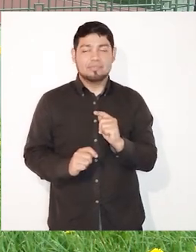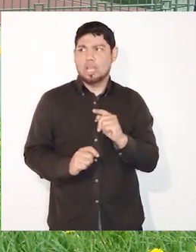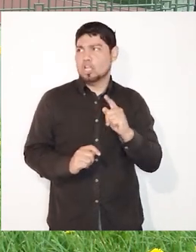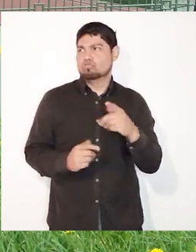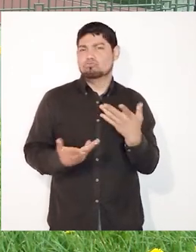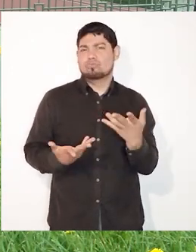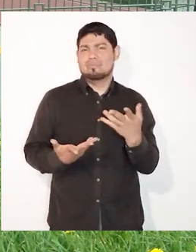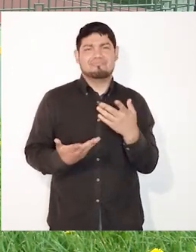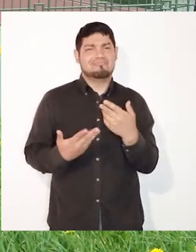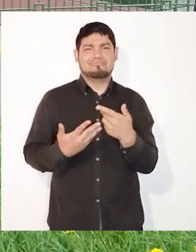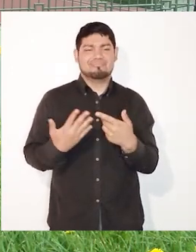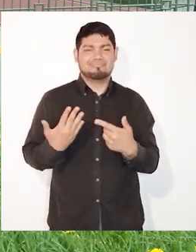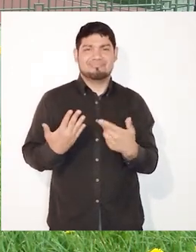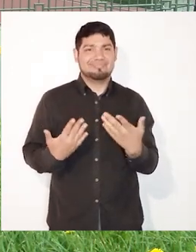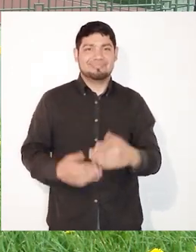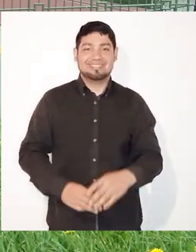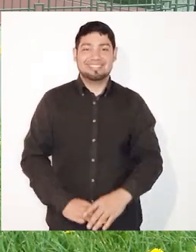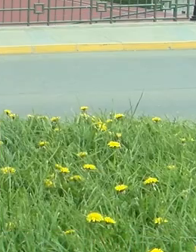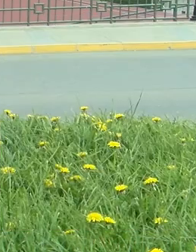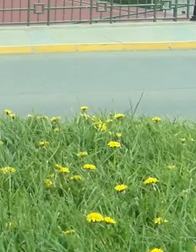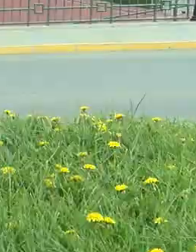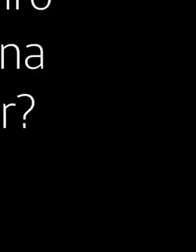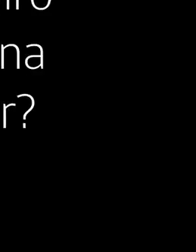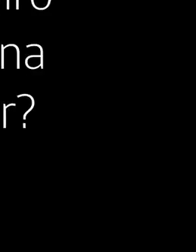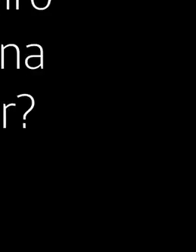de las minas del Rey Salomón, Charles Dickens, etc.